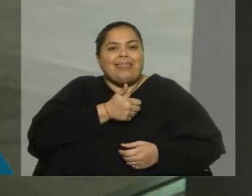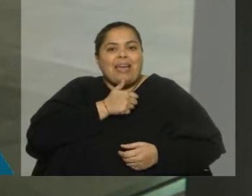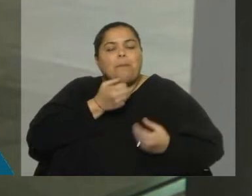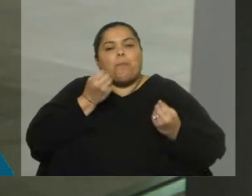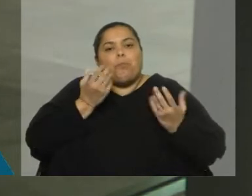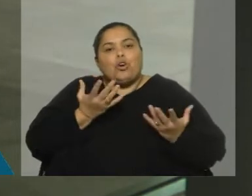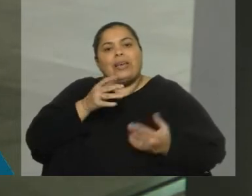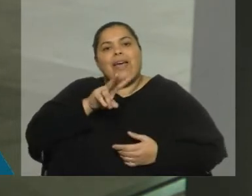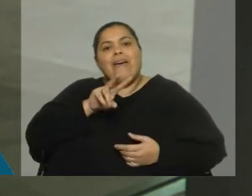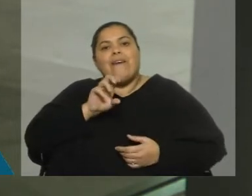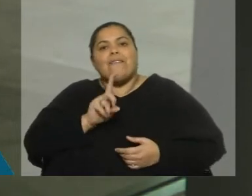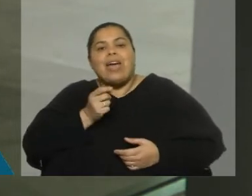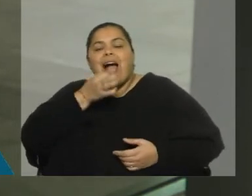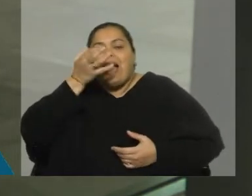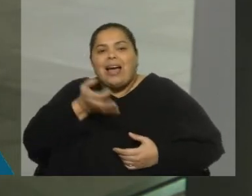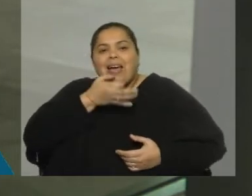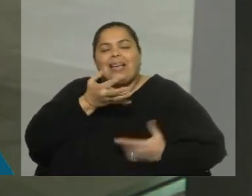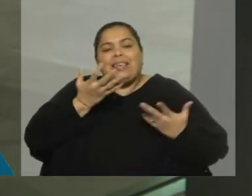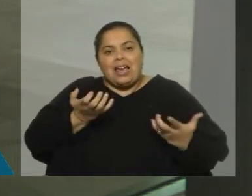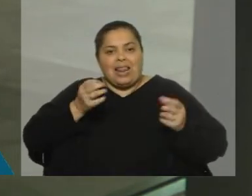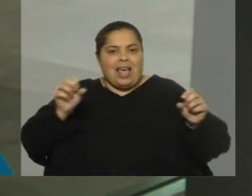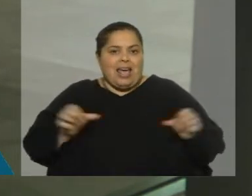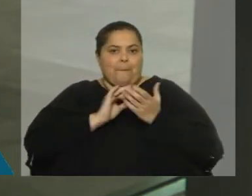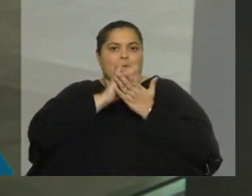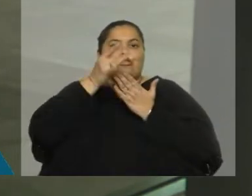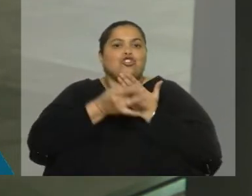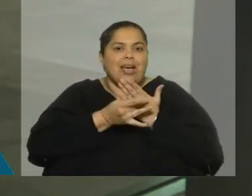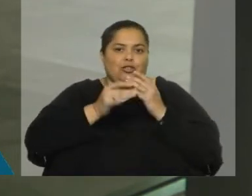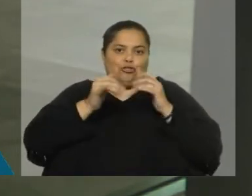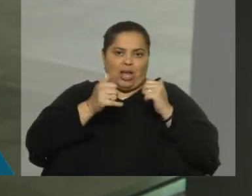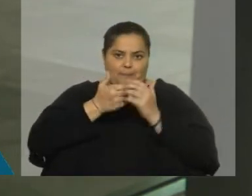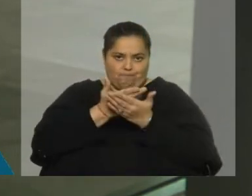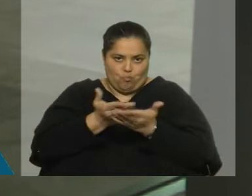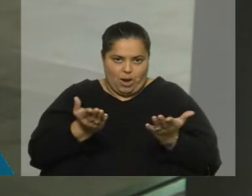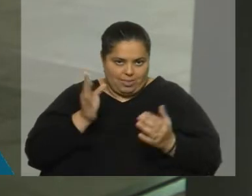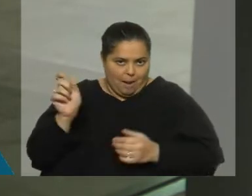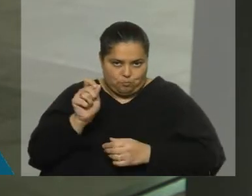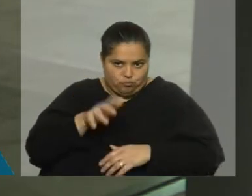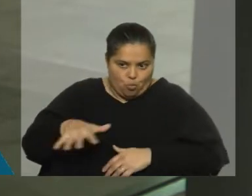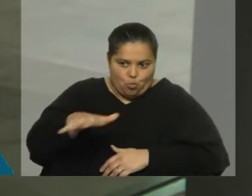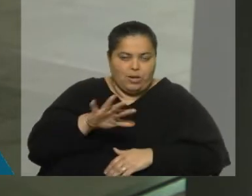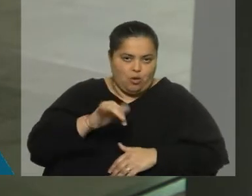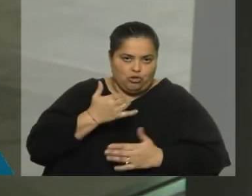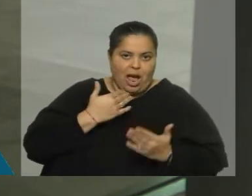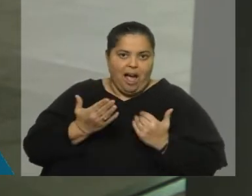quiere impulsar un proyecto que ya ha presentado públicamente, ha